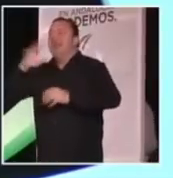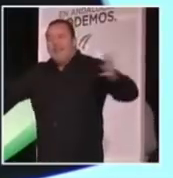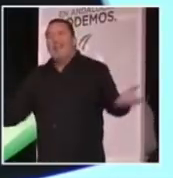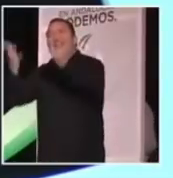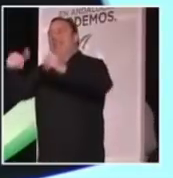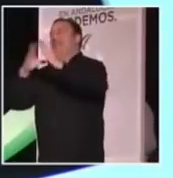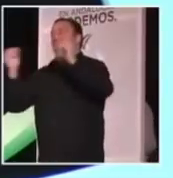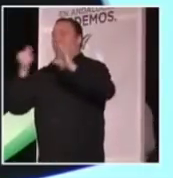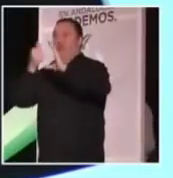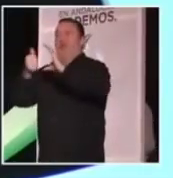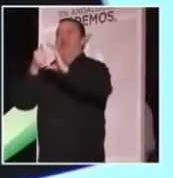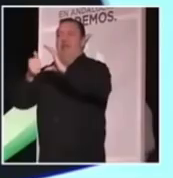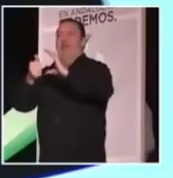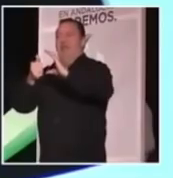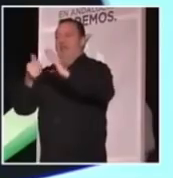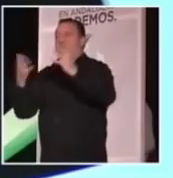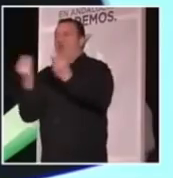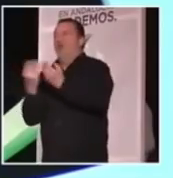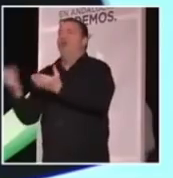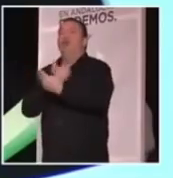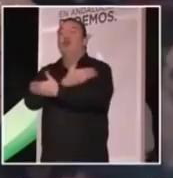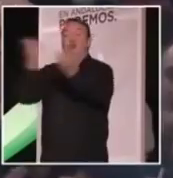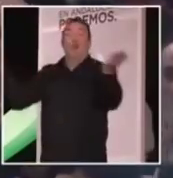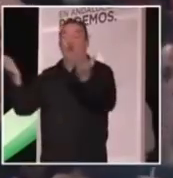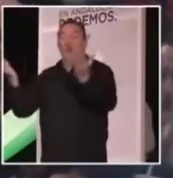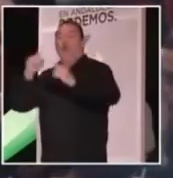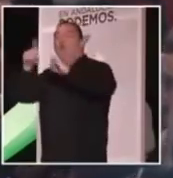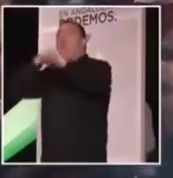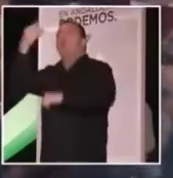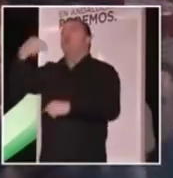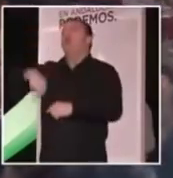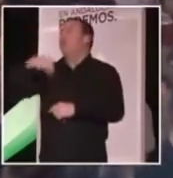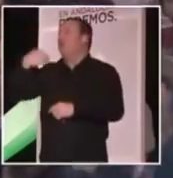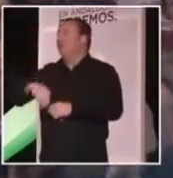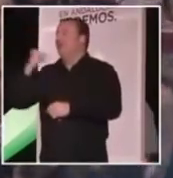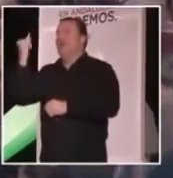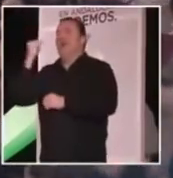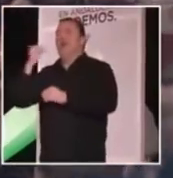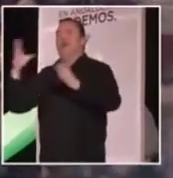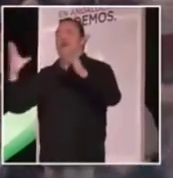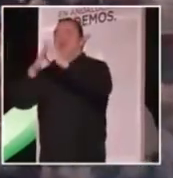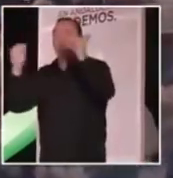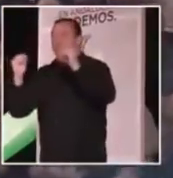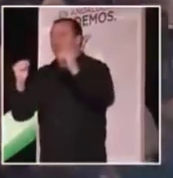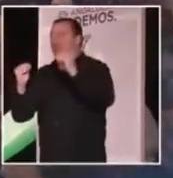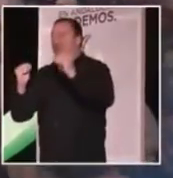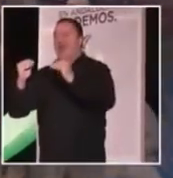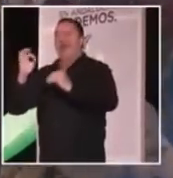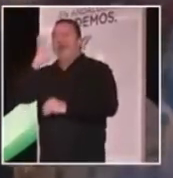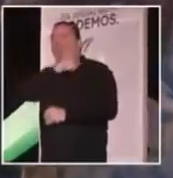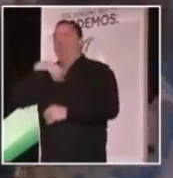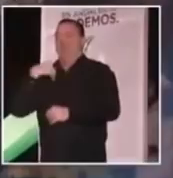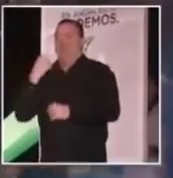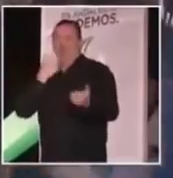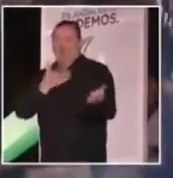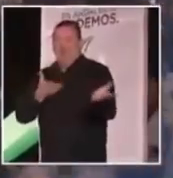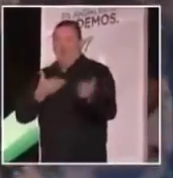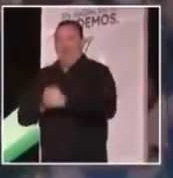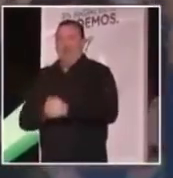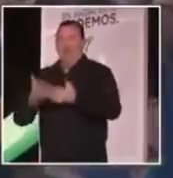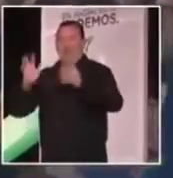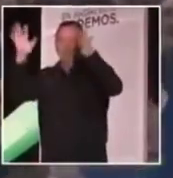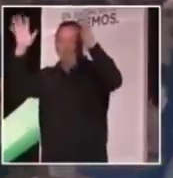Andalucía! Con todos vosotros, la próxima presidenta de la Junta de Andalucía, Teresa Rodríguez.